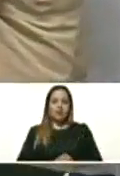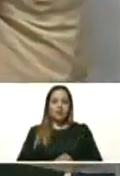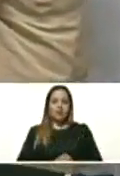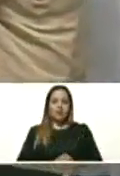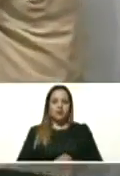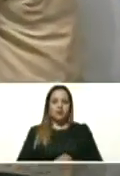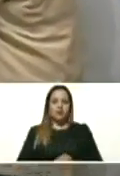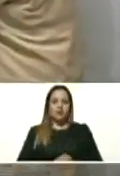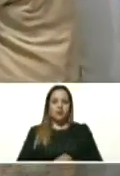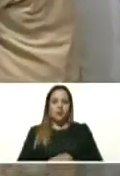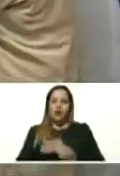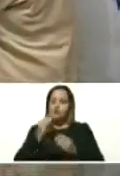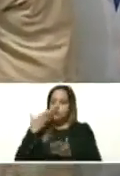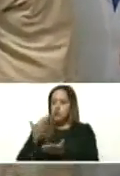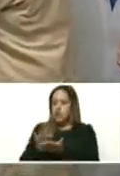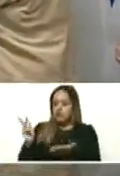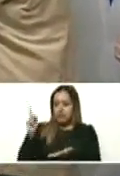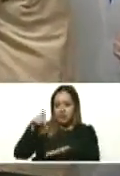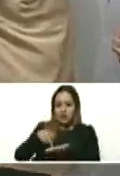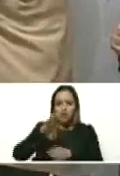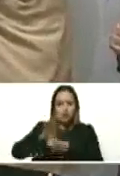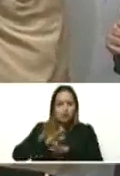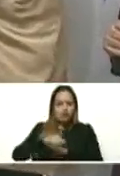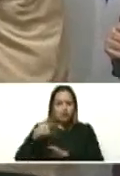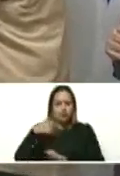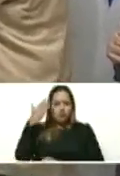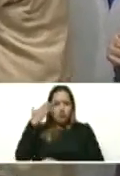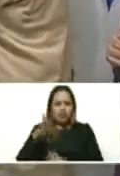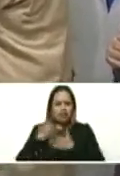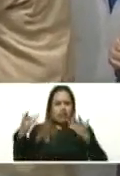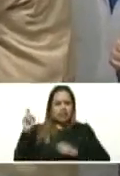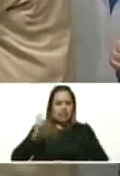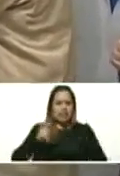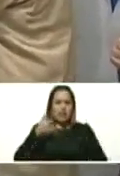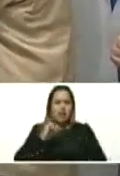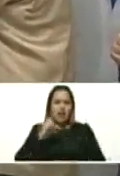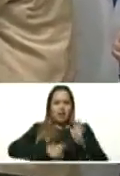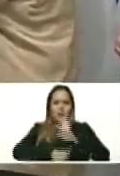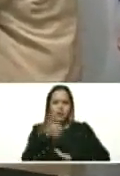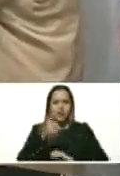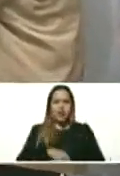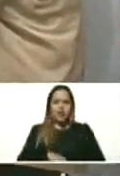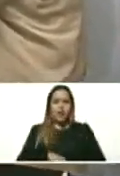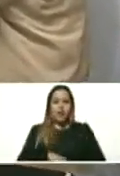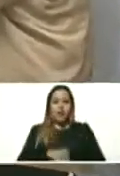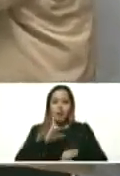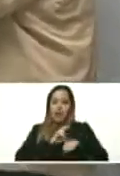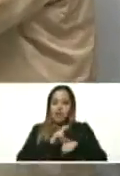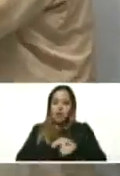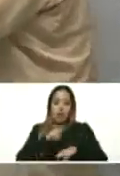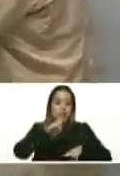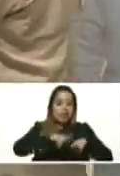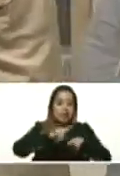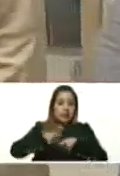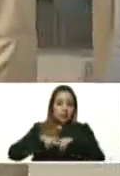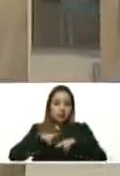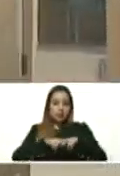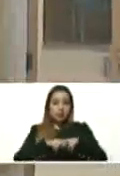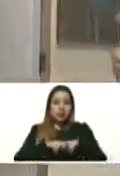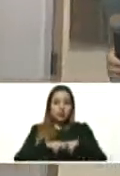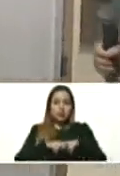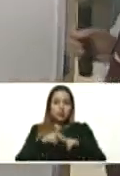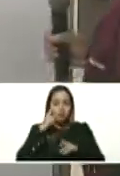Muchas gracias por venir, porque yo sé la gran necesidad que hay. Y más en pediatría, que es mi área. Así es. Venga para que conozca. Parte. Bueno, vamos